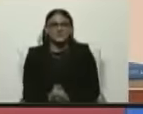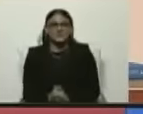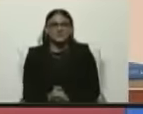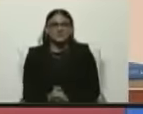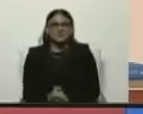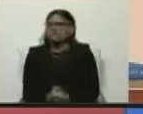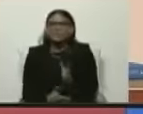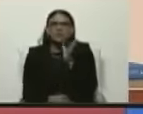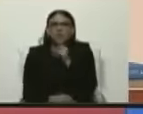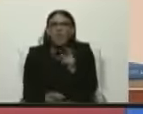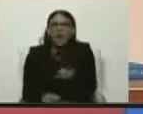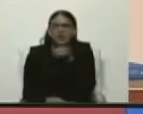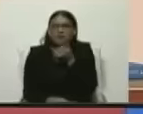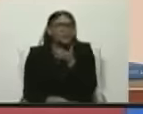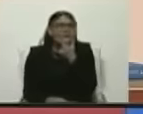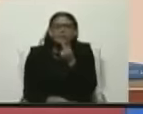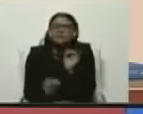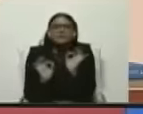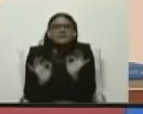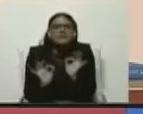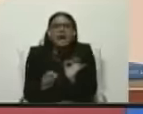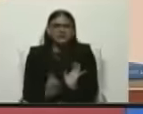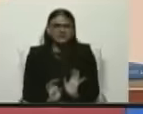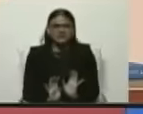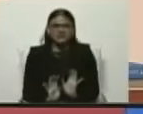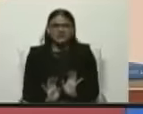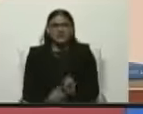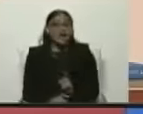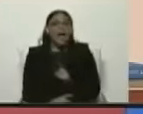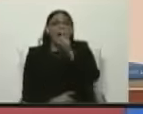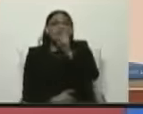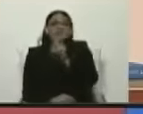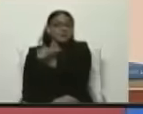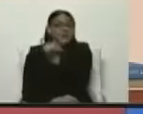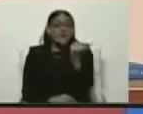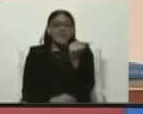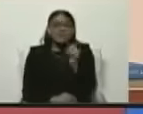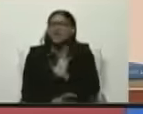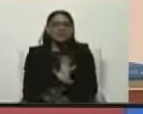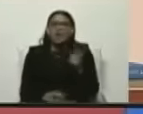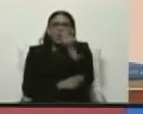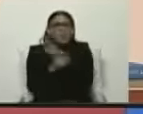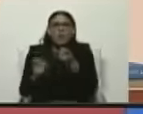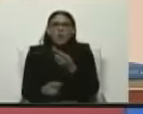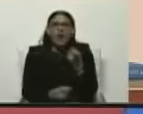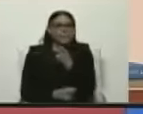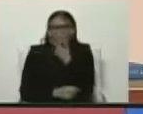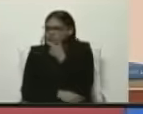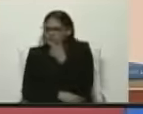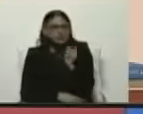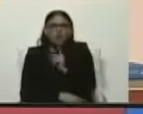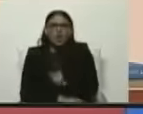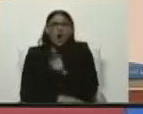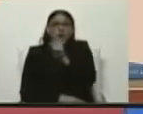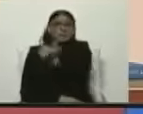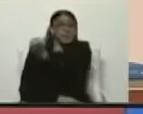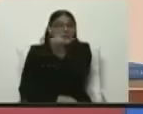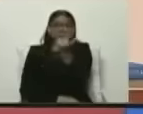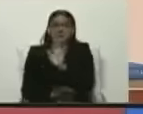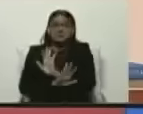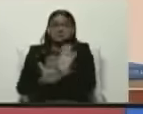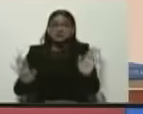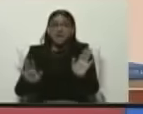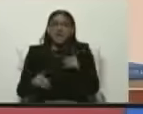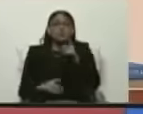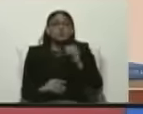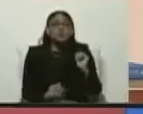Ahí no hay falla, es una puntería perfecta. Arriba y a la izquierda. No busque más. Arriba y a la izquierda. Si usted ha sido del PSUV